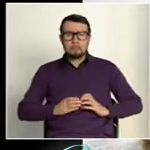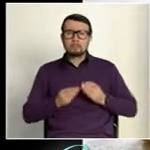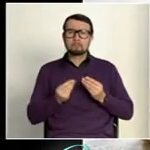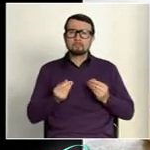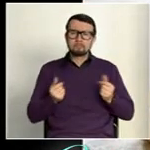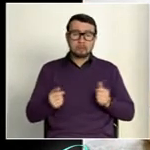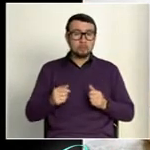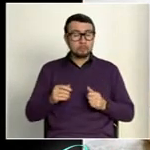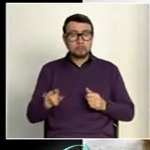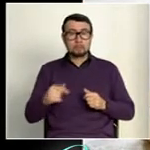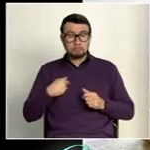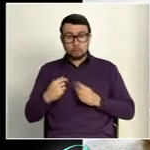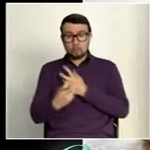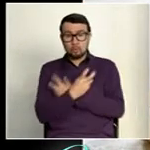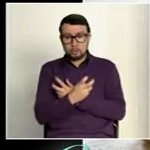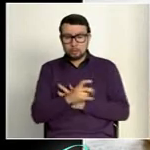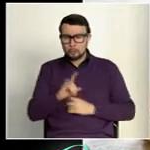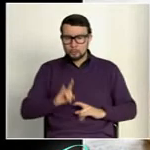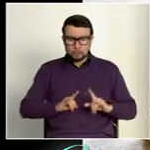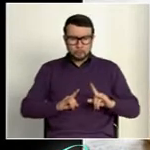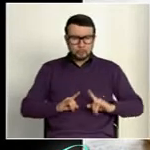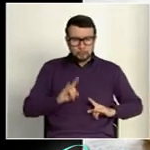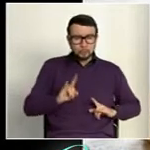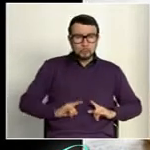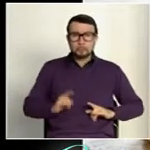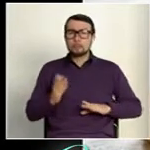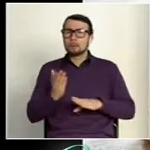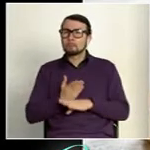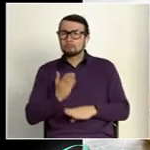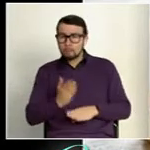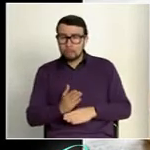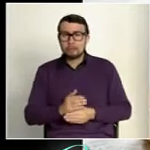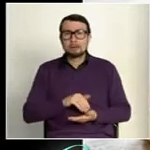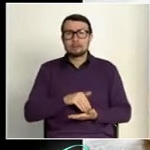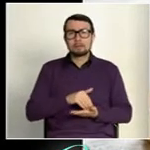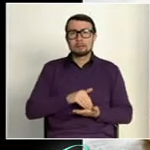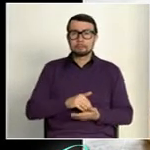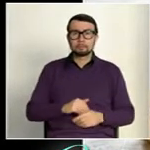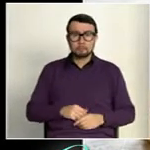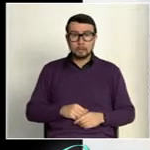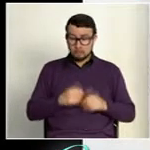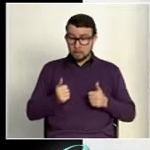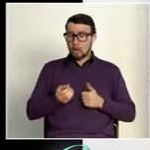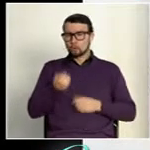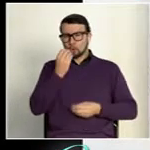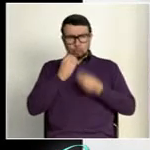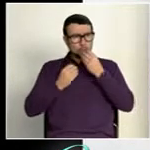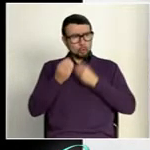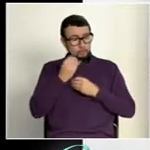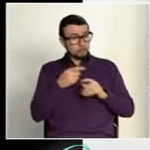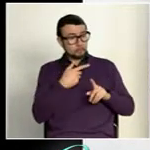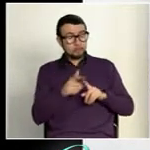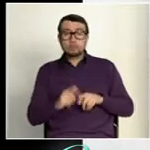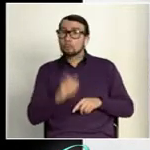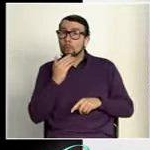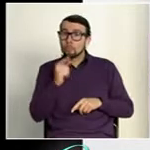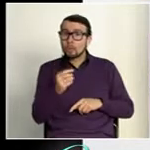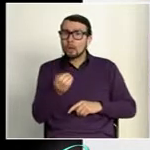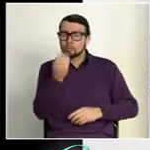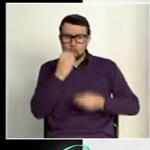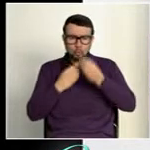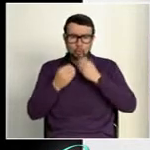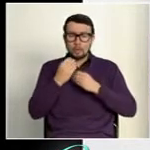absorber minerales de los huesos y viene un desorden nutricional. La buena nutrición es una nutrición variada. Cuando ustedes comen,